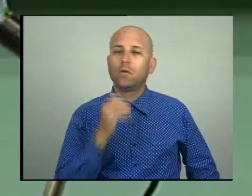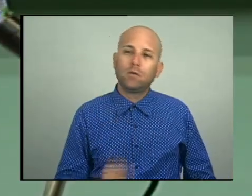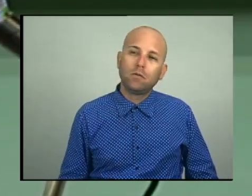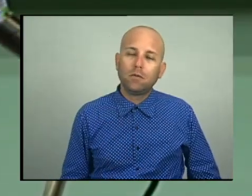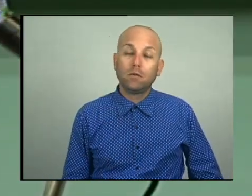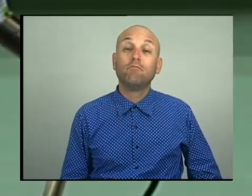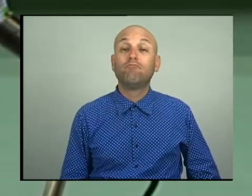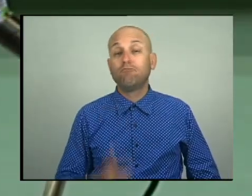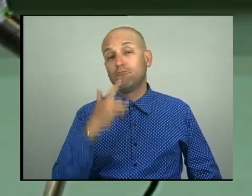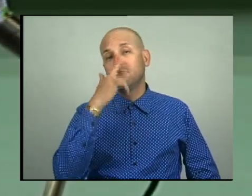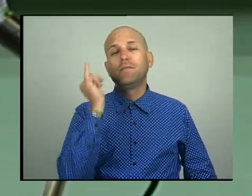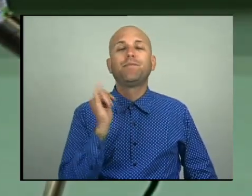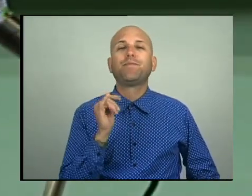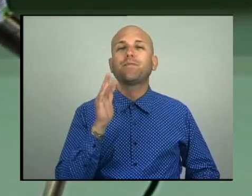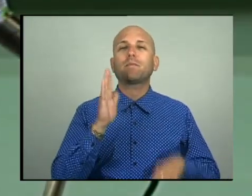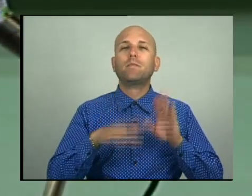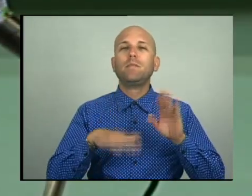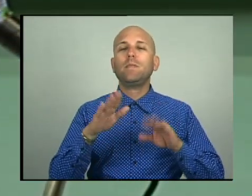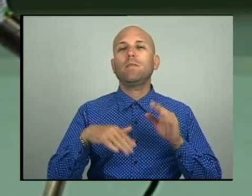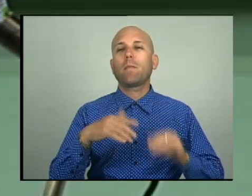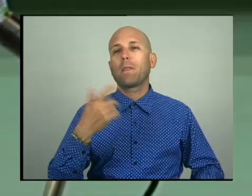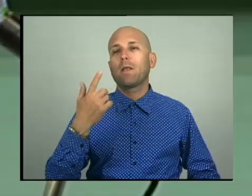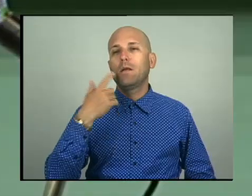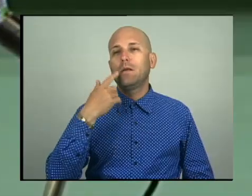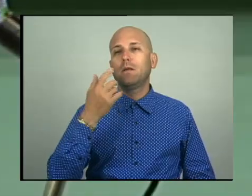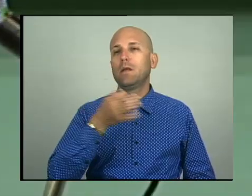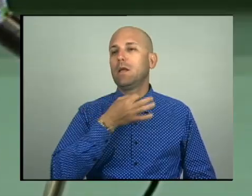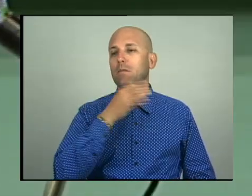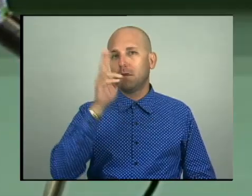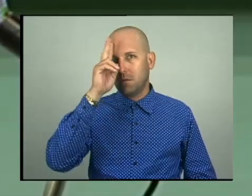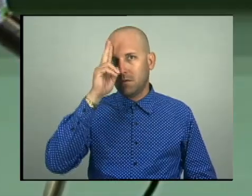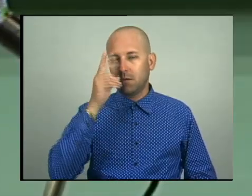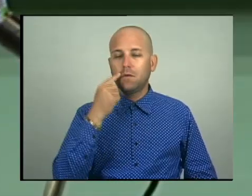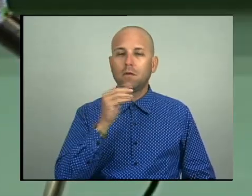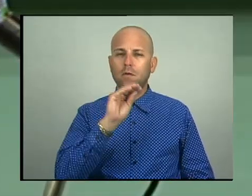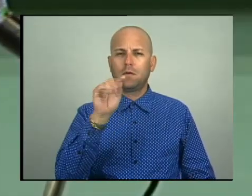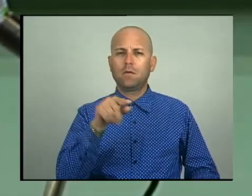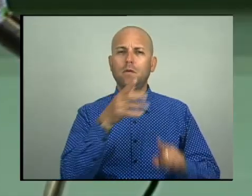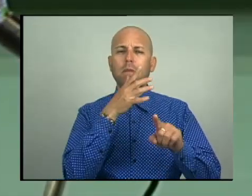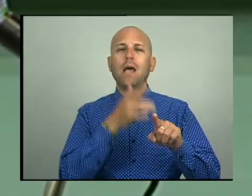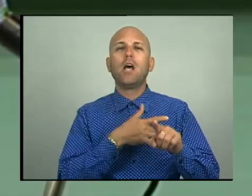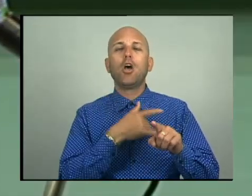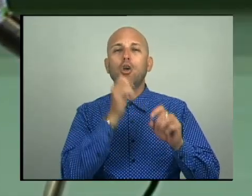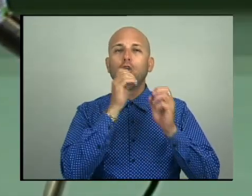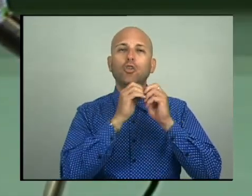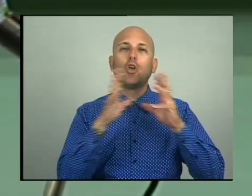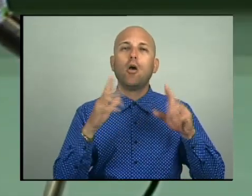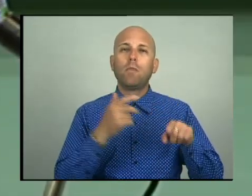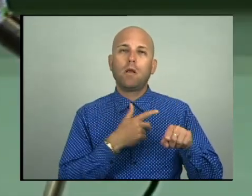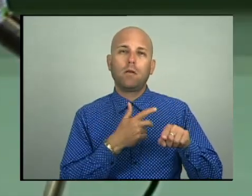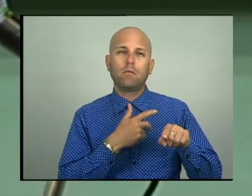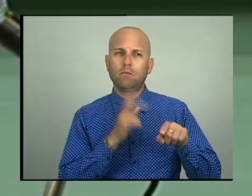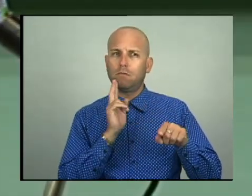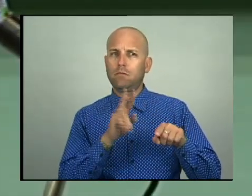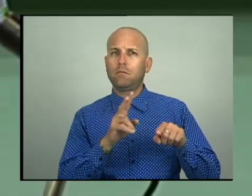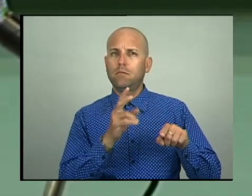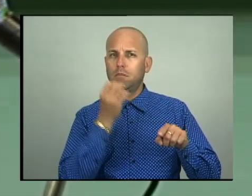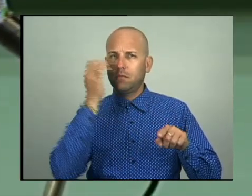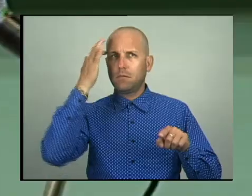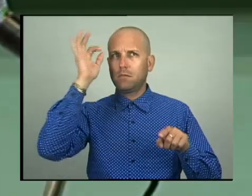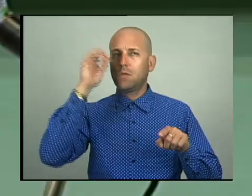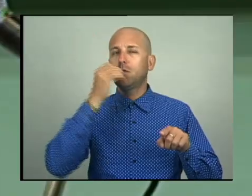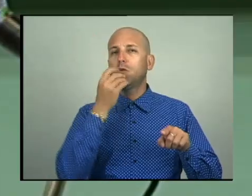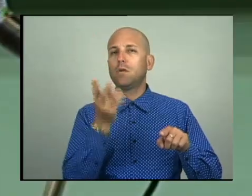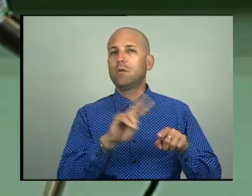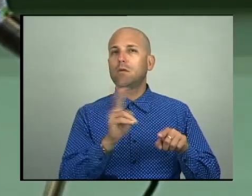examen de puericultura normal, pues el médico le ocultó un soplo, y la ocultación de un soplo, o sea, tener un soplo